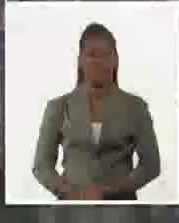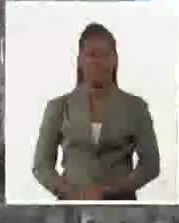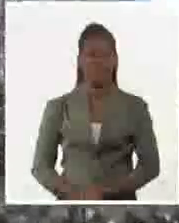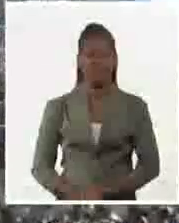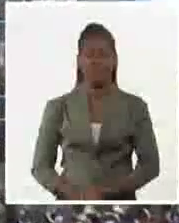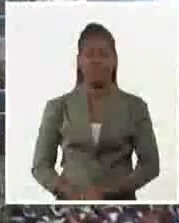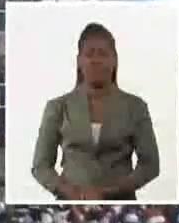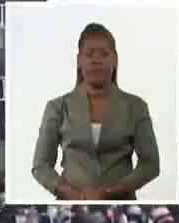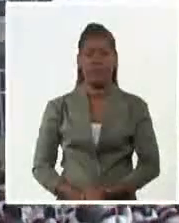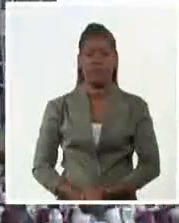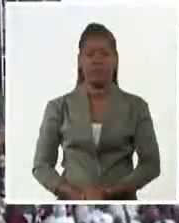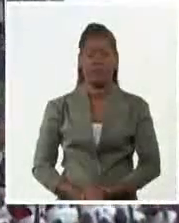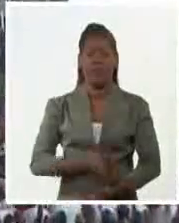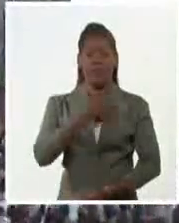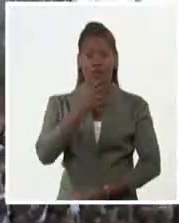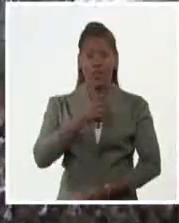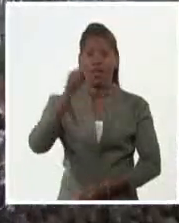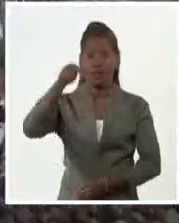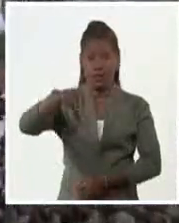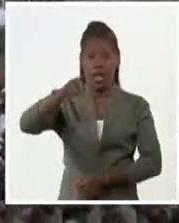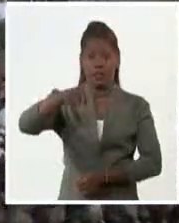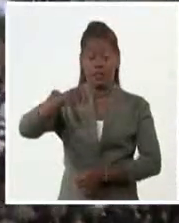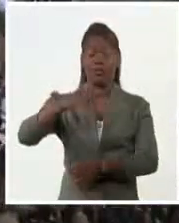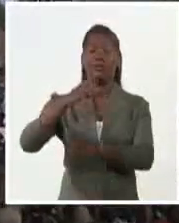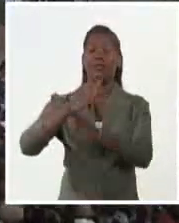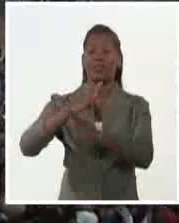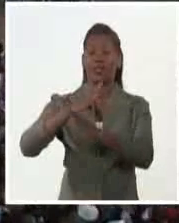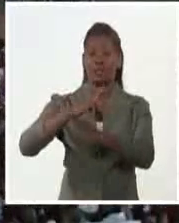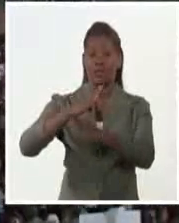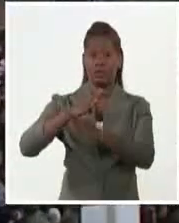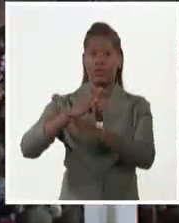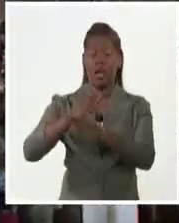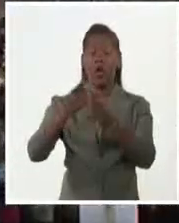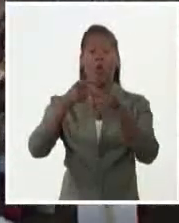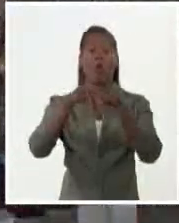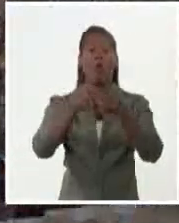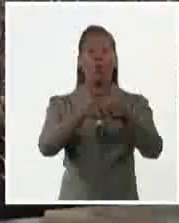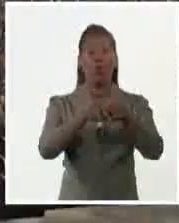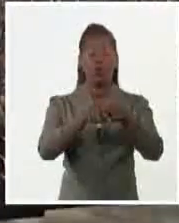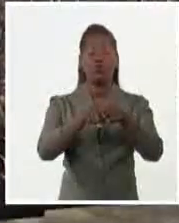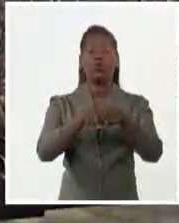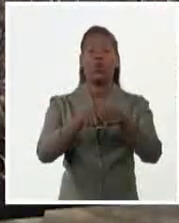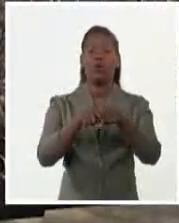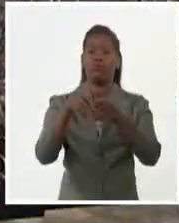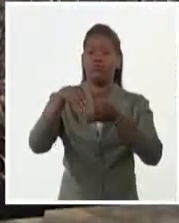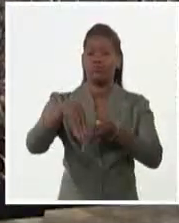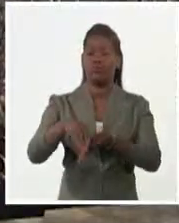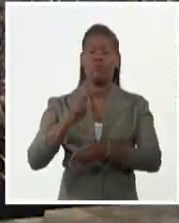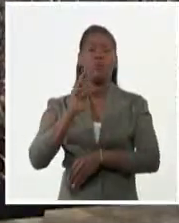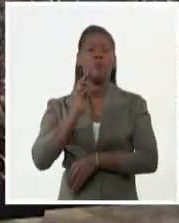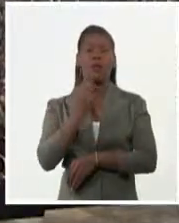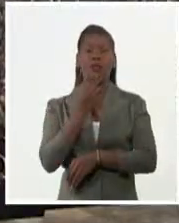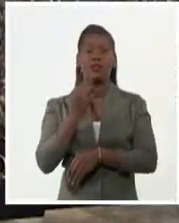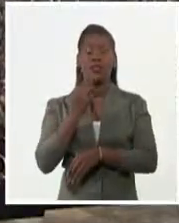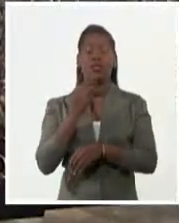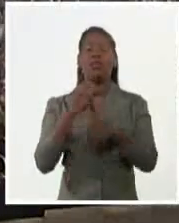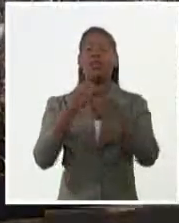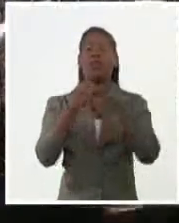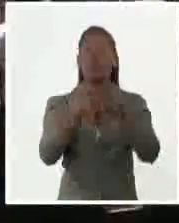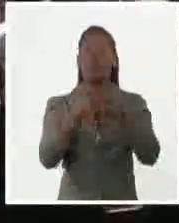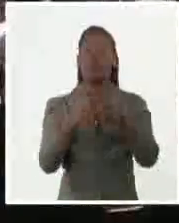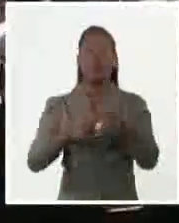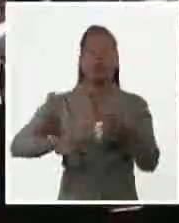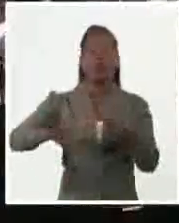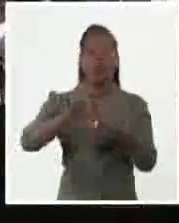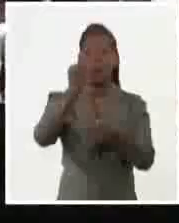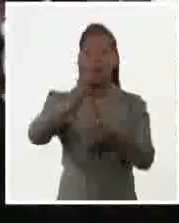Fidel está en Santiago, junto al héroe nacional José Martí, sus compañeros de lucha y a los héroes y